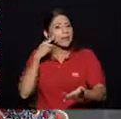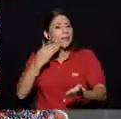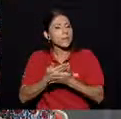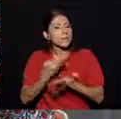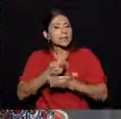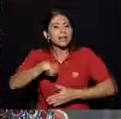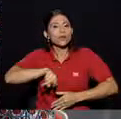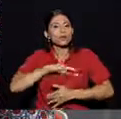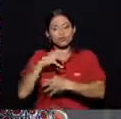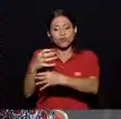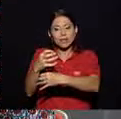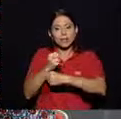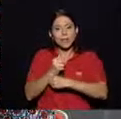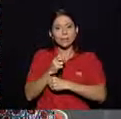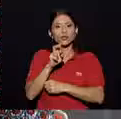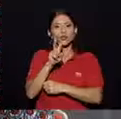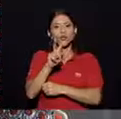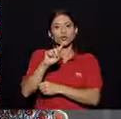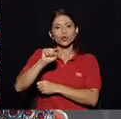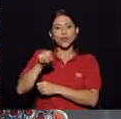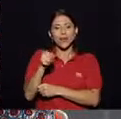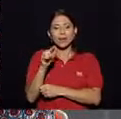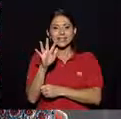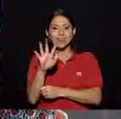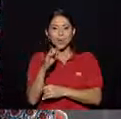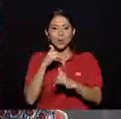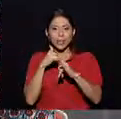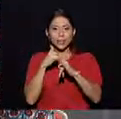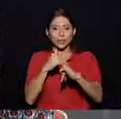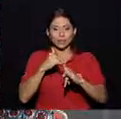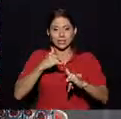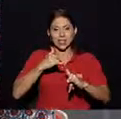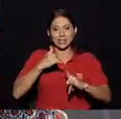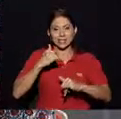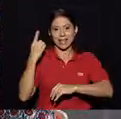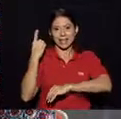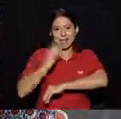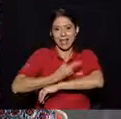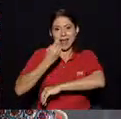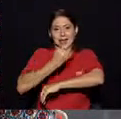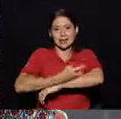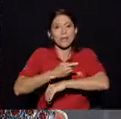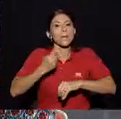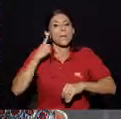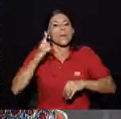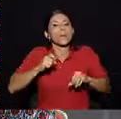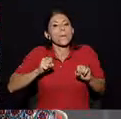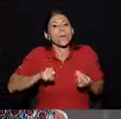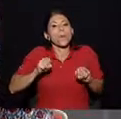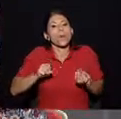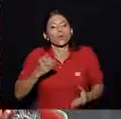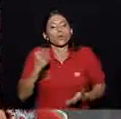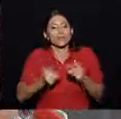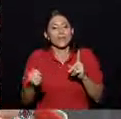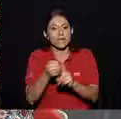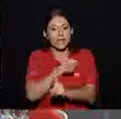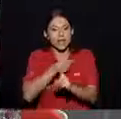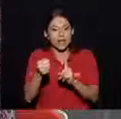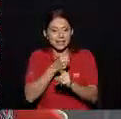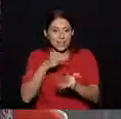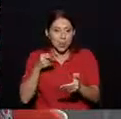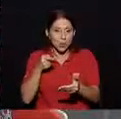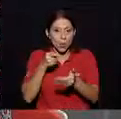recibíamos 2,5 denuncias diarias por posible violencia contra personas menores de edad. Si